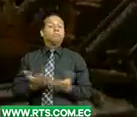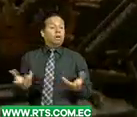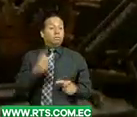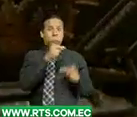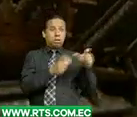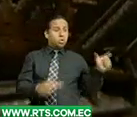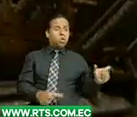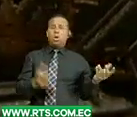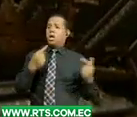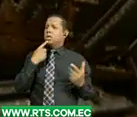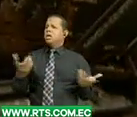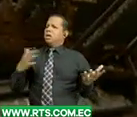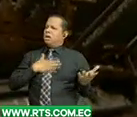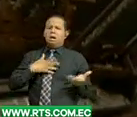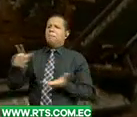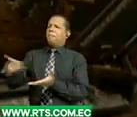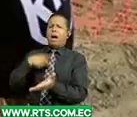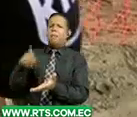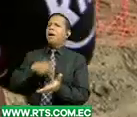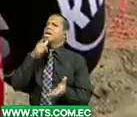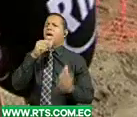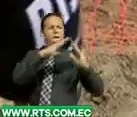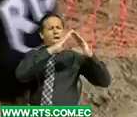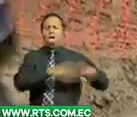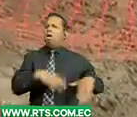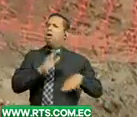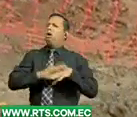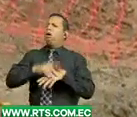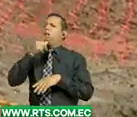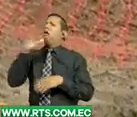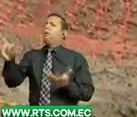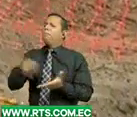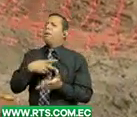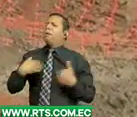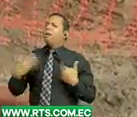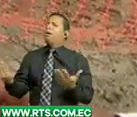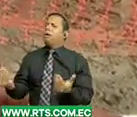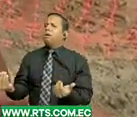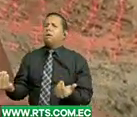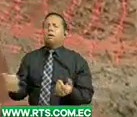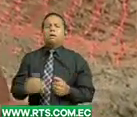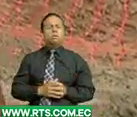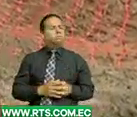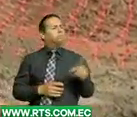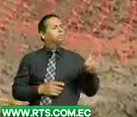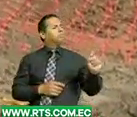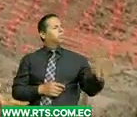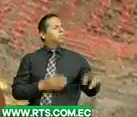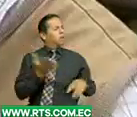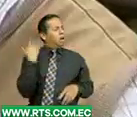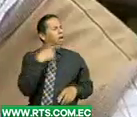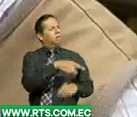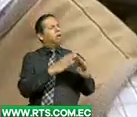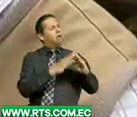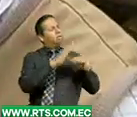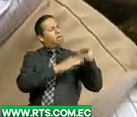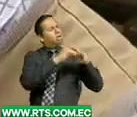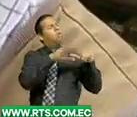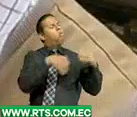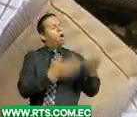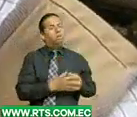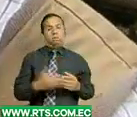responsable de las afectaciones en la casa. ¿Cuántos años tiene construida? Yo tengo 51 años. Las